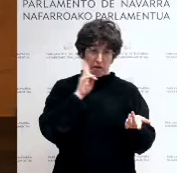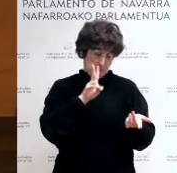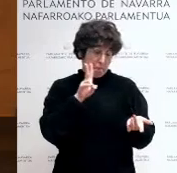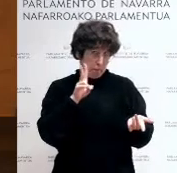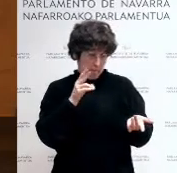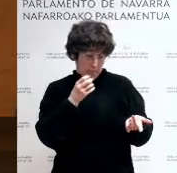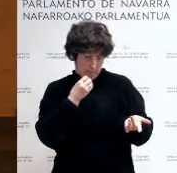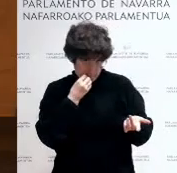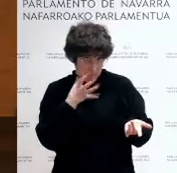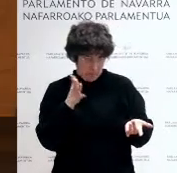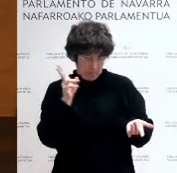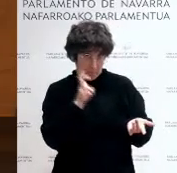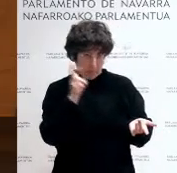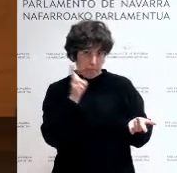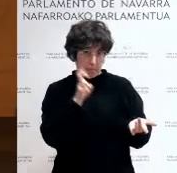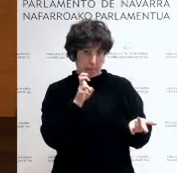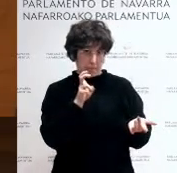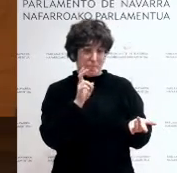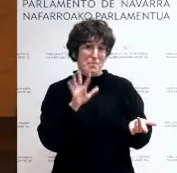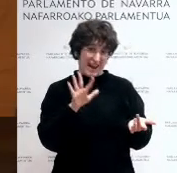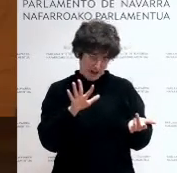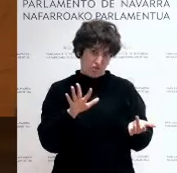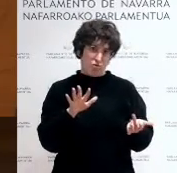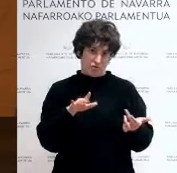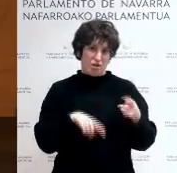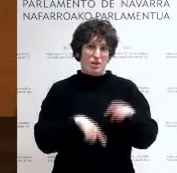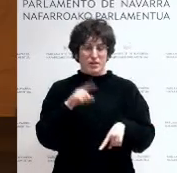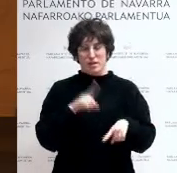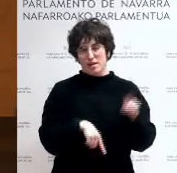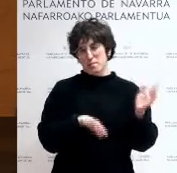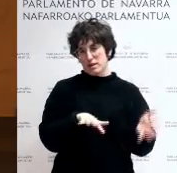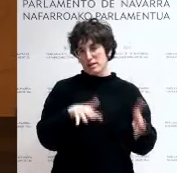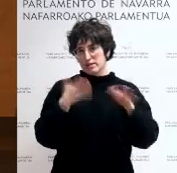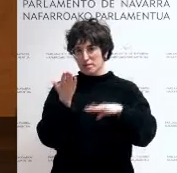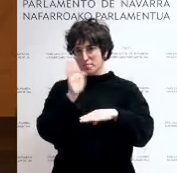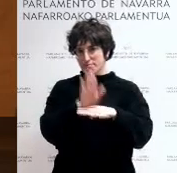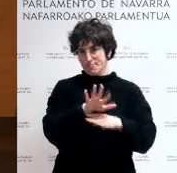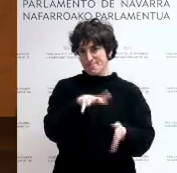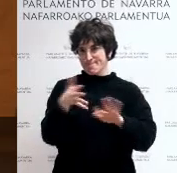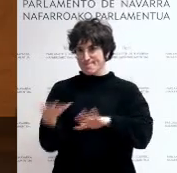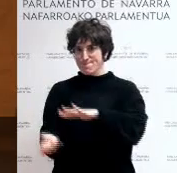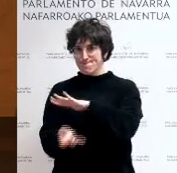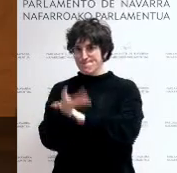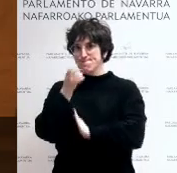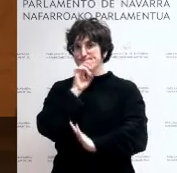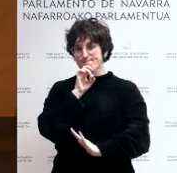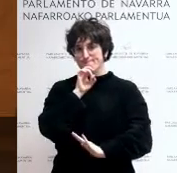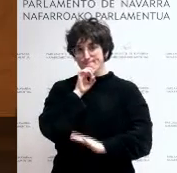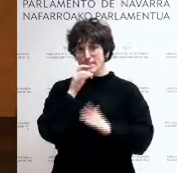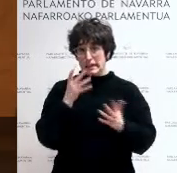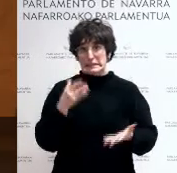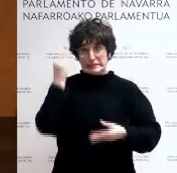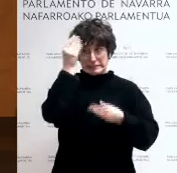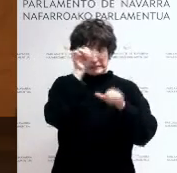per se, sino todo depende de cómo se plantee y cómo se lleve a cabo. Y en ese planteamiento, para nosotros es fundamental que se